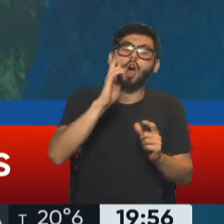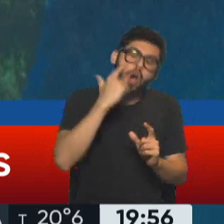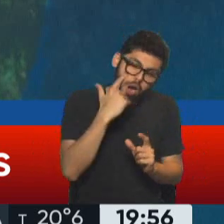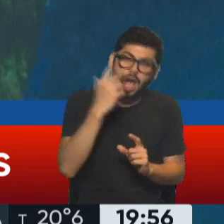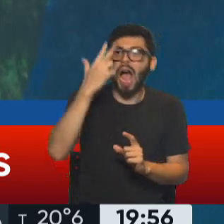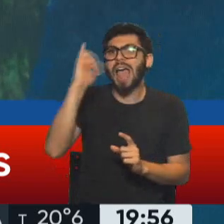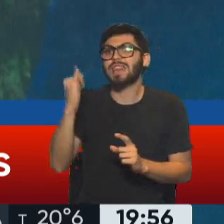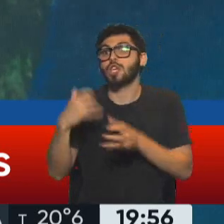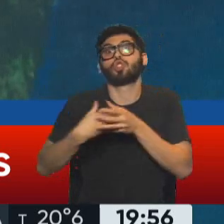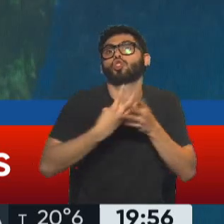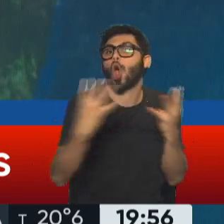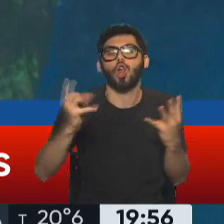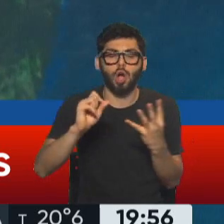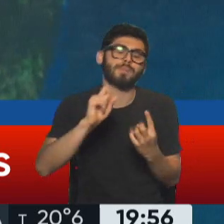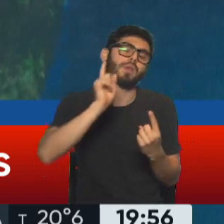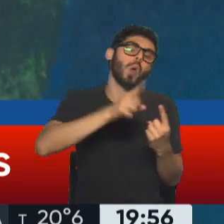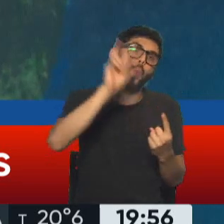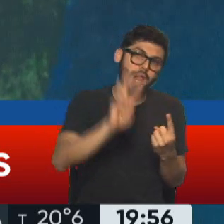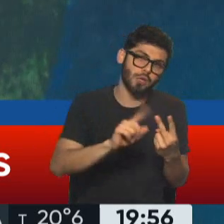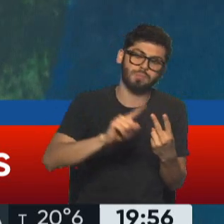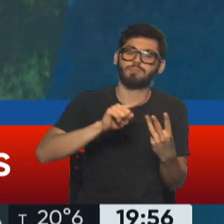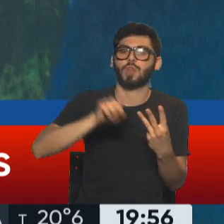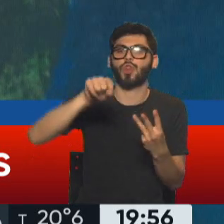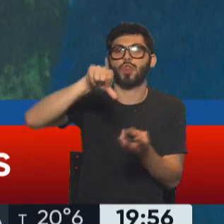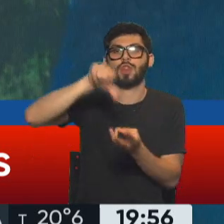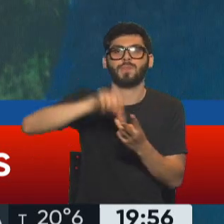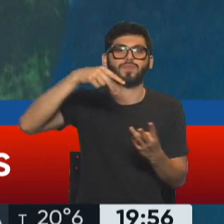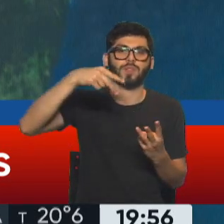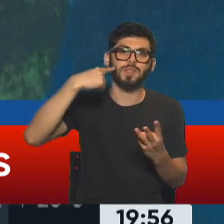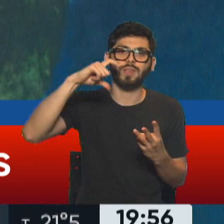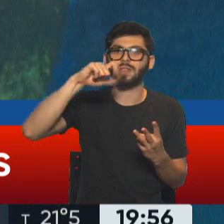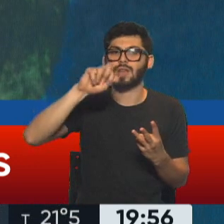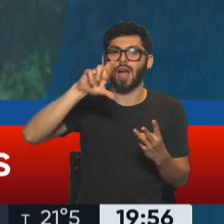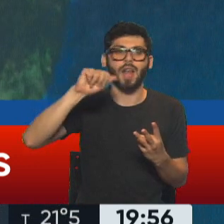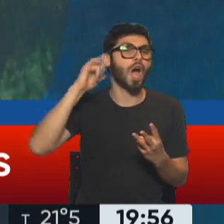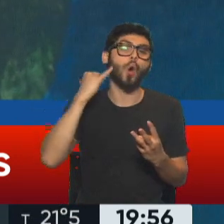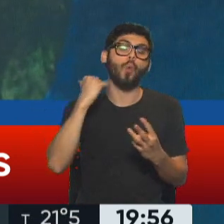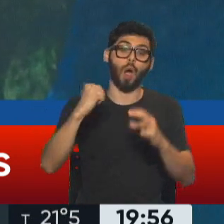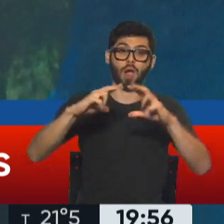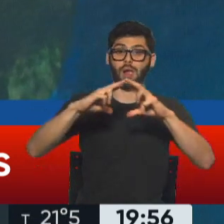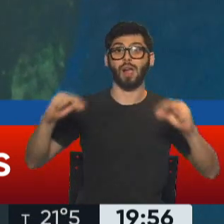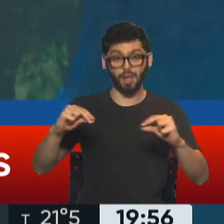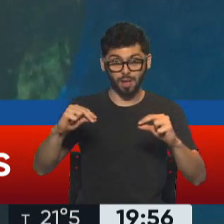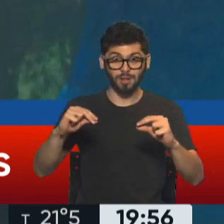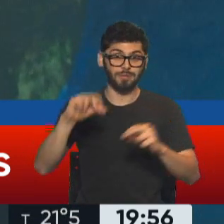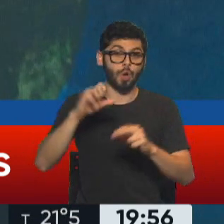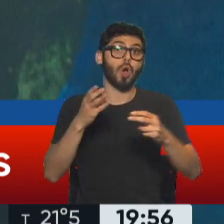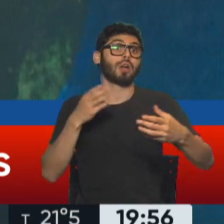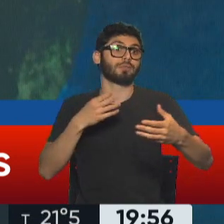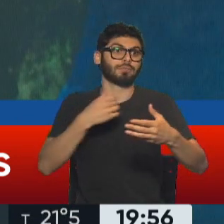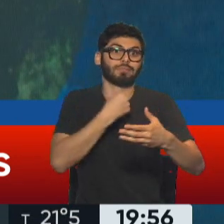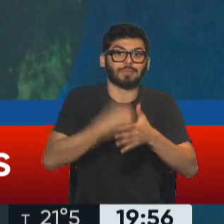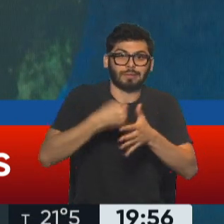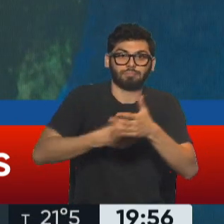de personas venezolanas, de personas nicaragüenses, de nacionalidad nicaragüense, que llegaron a ese lugar justamente para cruzar